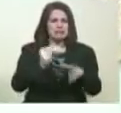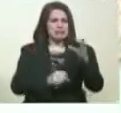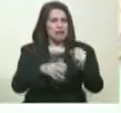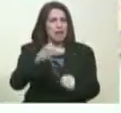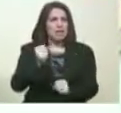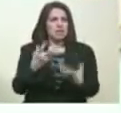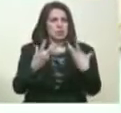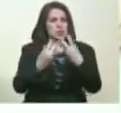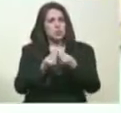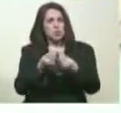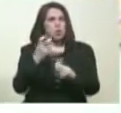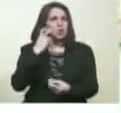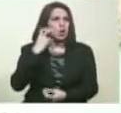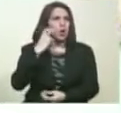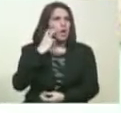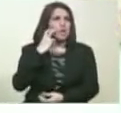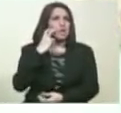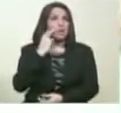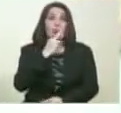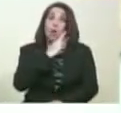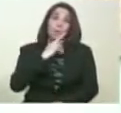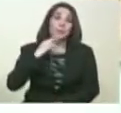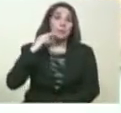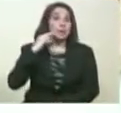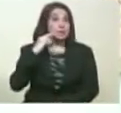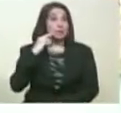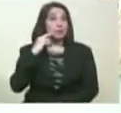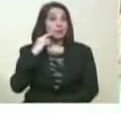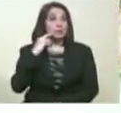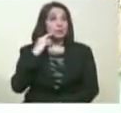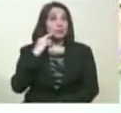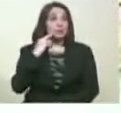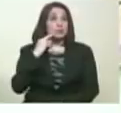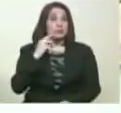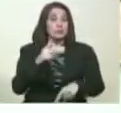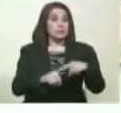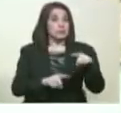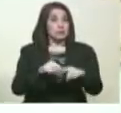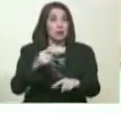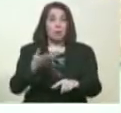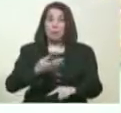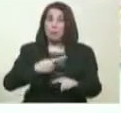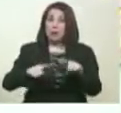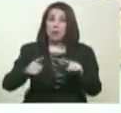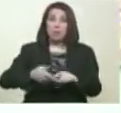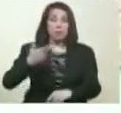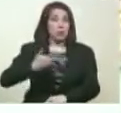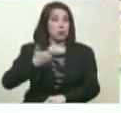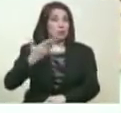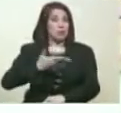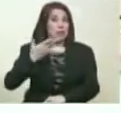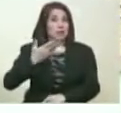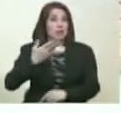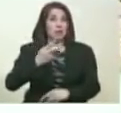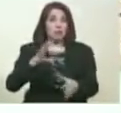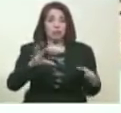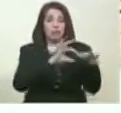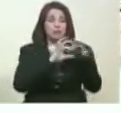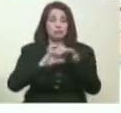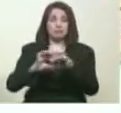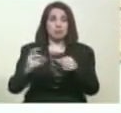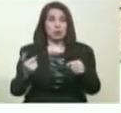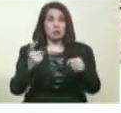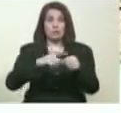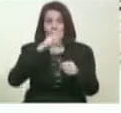chocolate. Sabroso todavía. Es más sabroso todavía. Pero lo más importante ahorita es que podemos comenzar a hacer una alianza